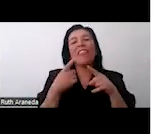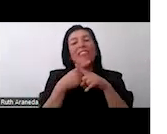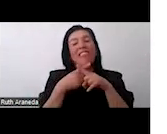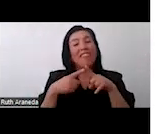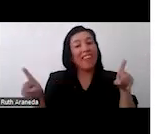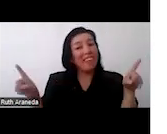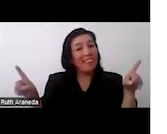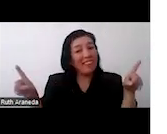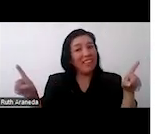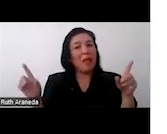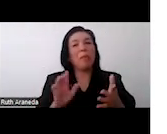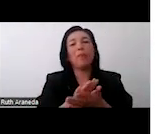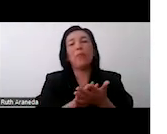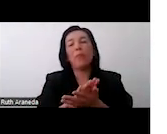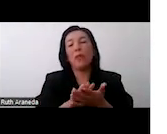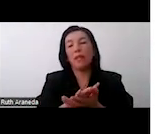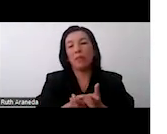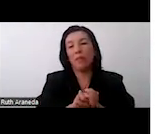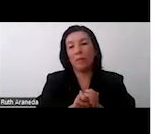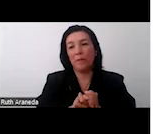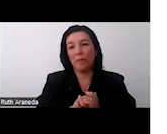distinta, de repente un poco